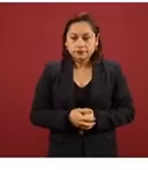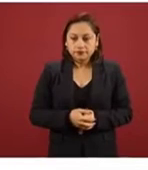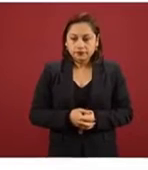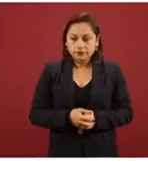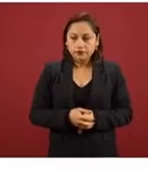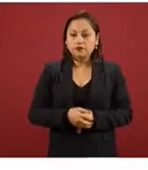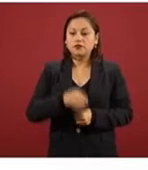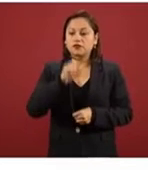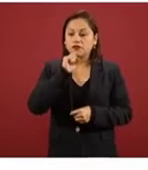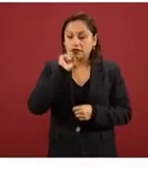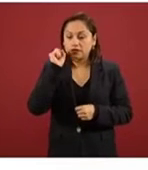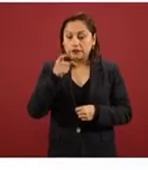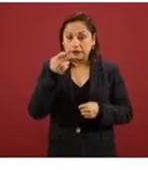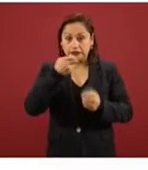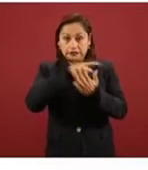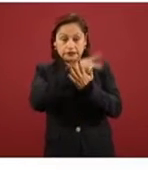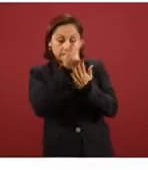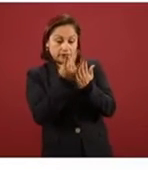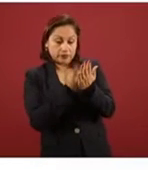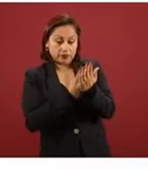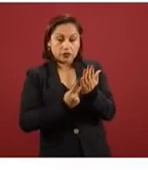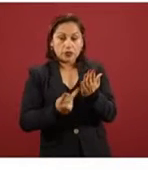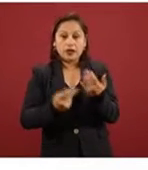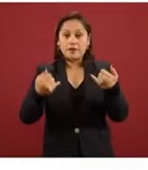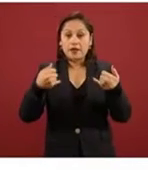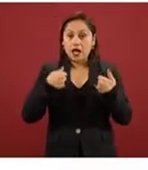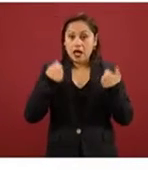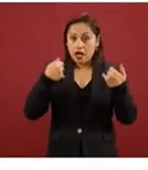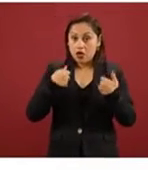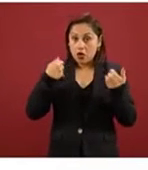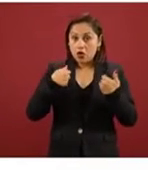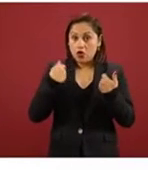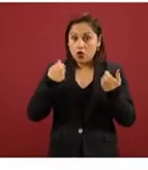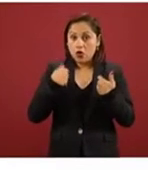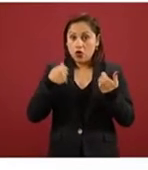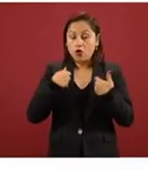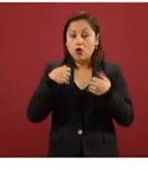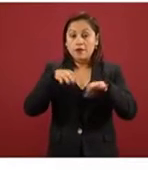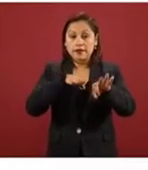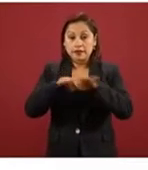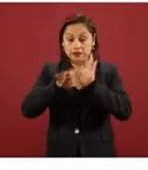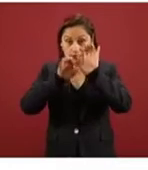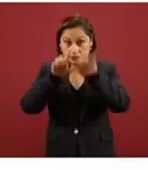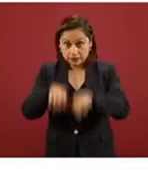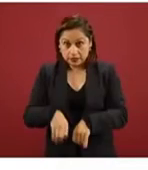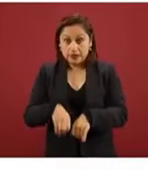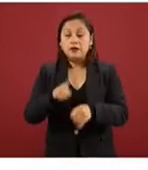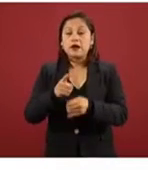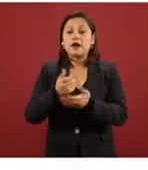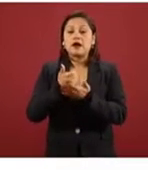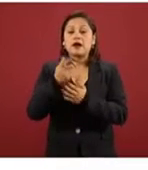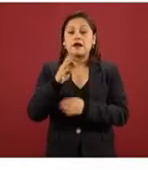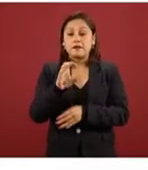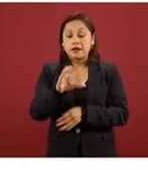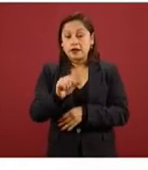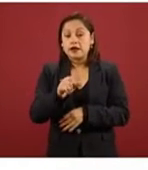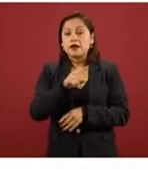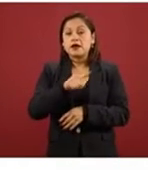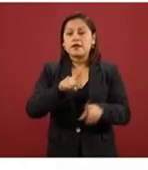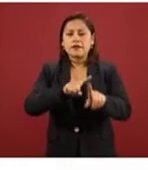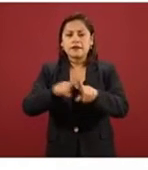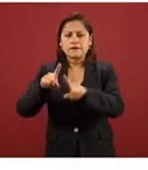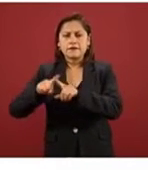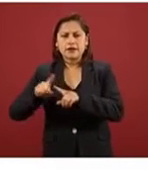este extraordinario programa Jóvenes Construyendo el Futuro, casi 10,000 jóvenes en barrios,